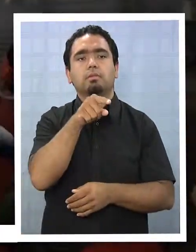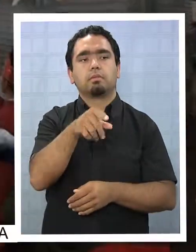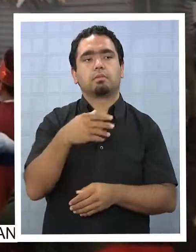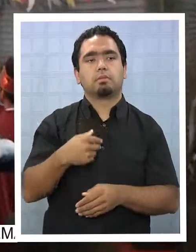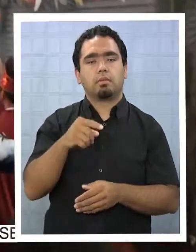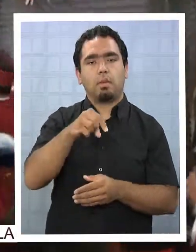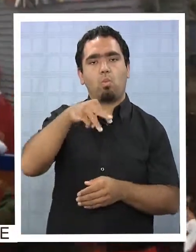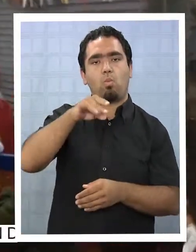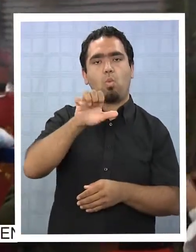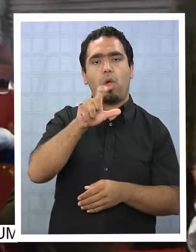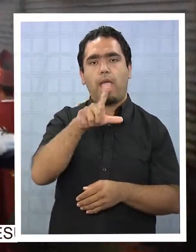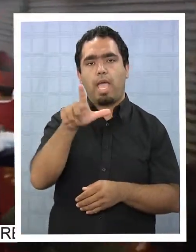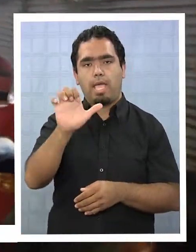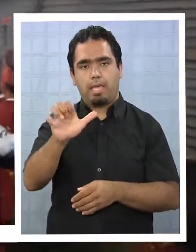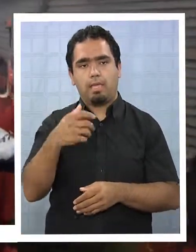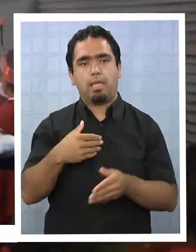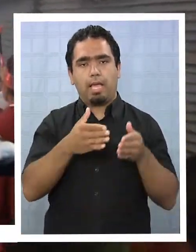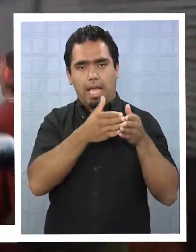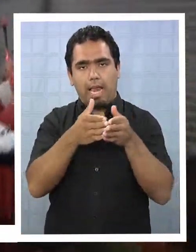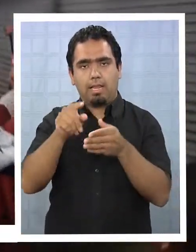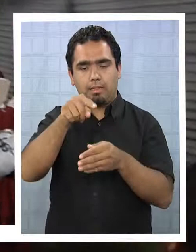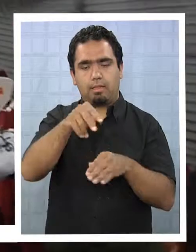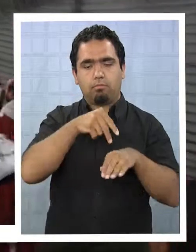de la caleta.